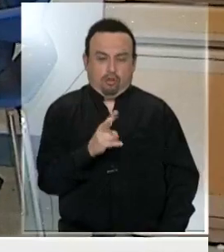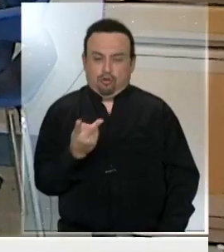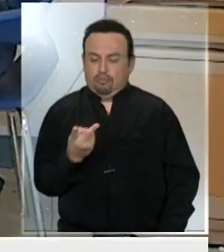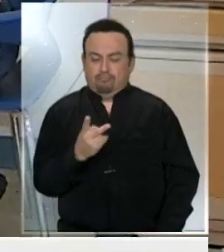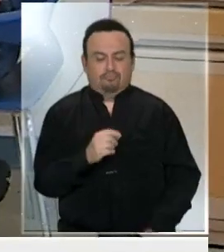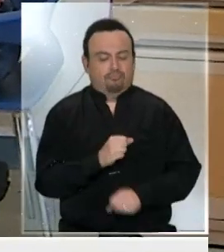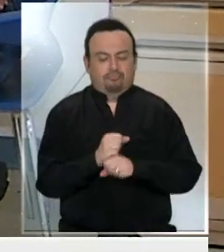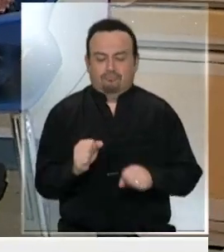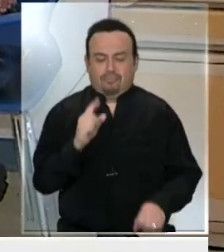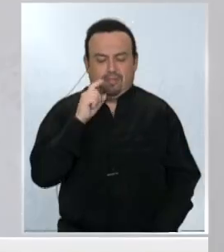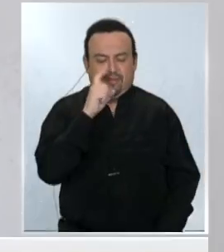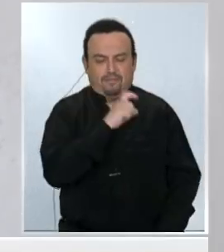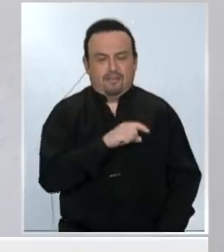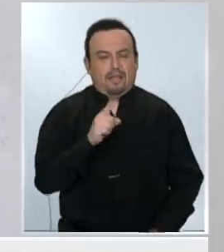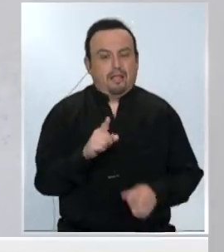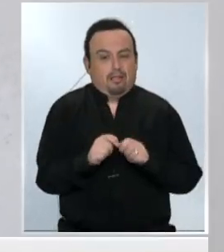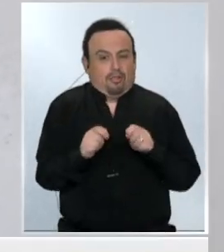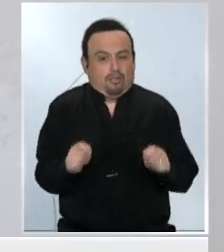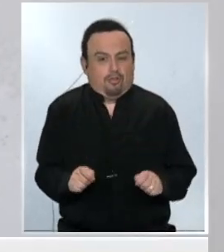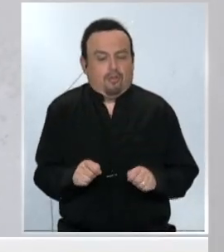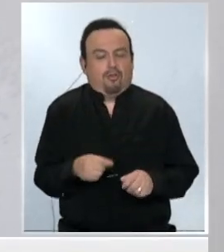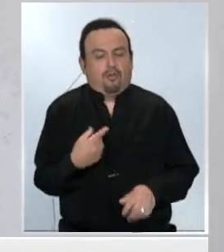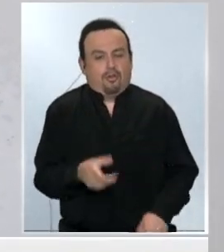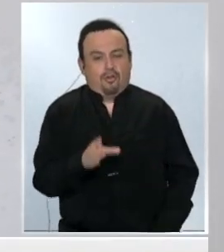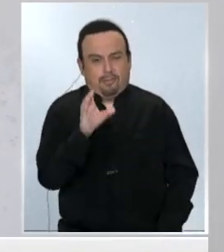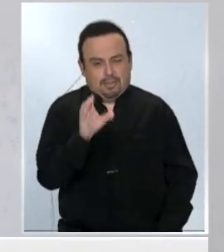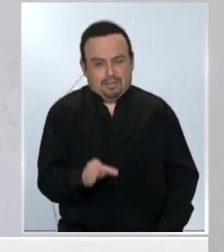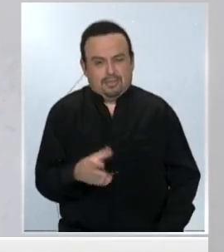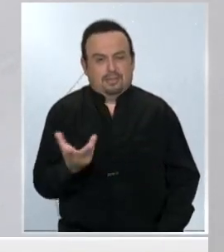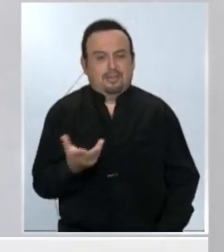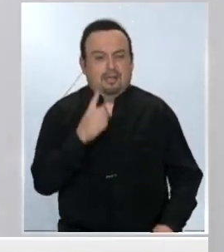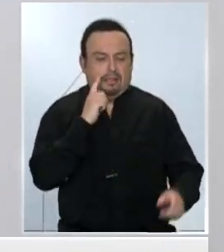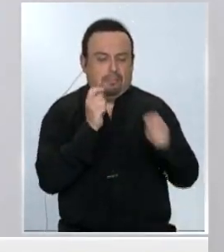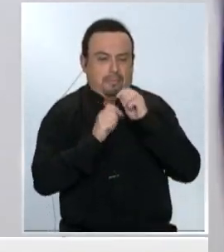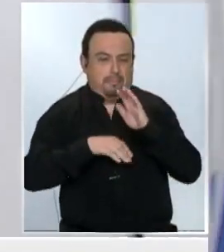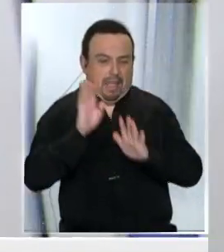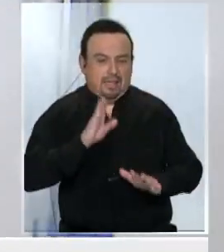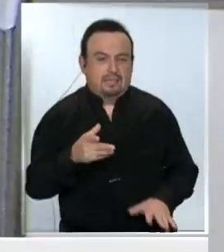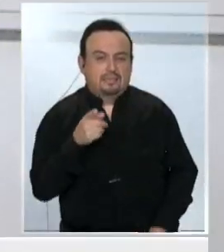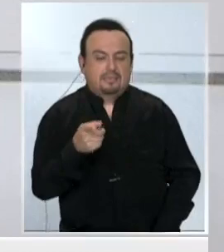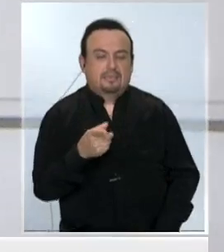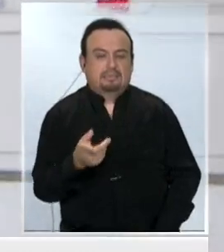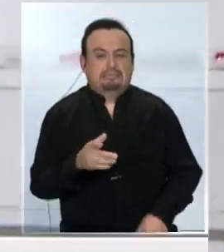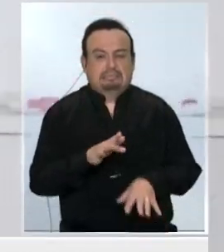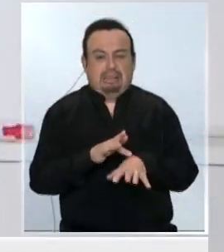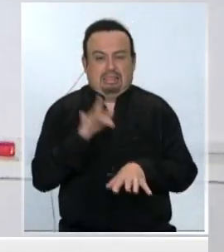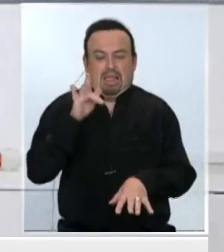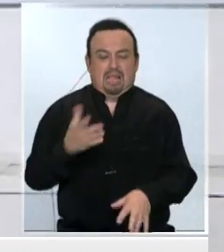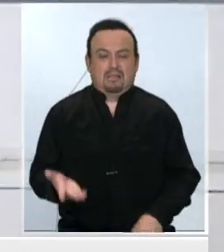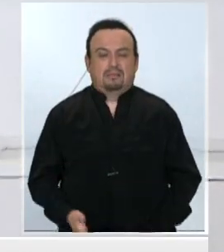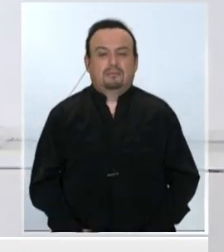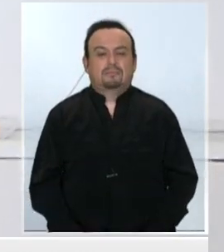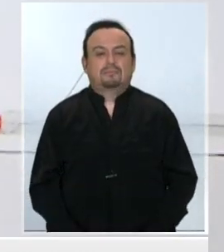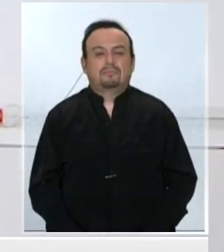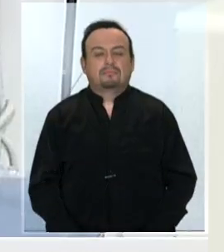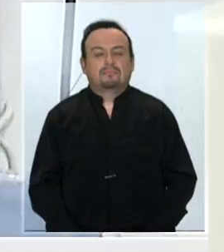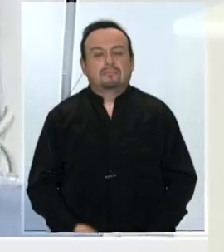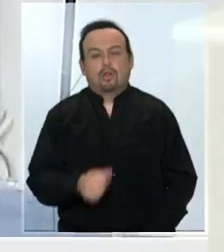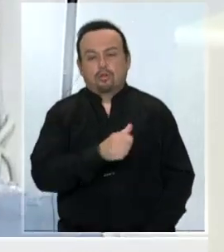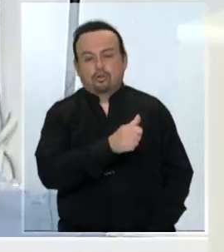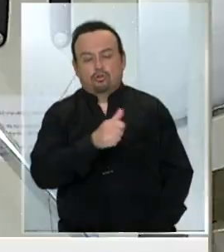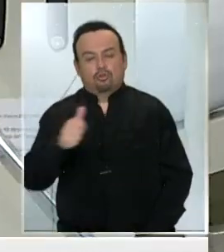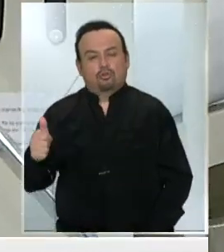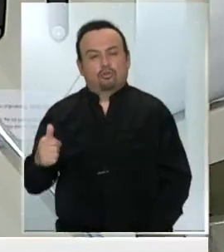Y indudablemente eso complica mucho más el cuadro clínico y aumenta mucho más los riesgos de que pueda tener una complicación más grave. De hecho, a todos los